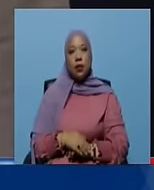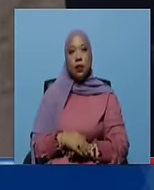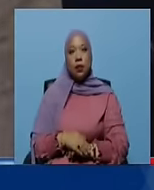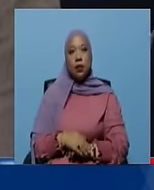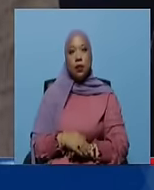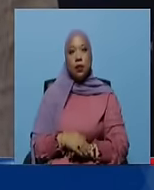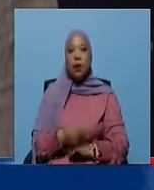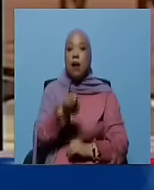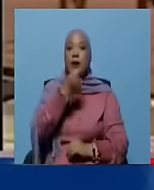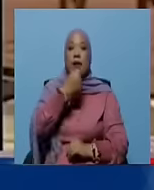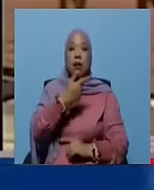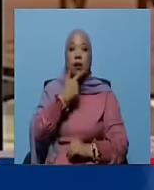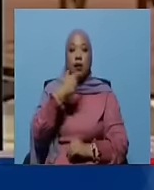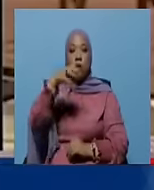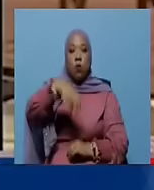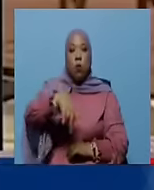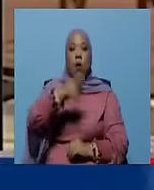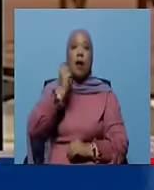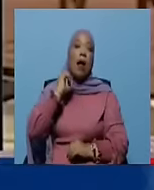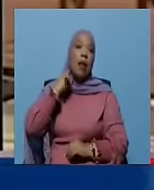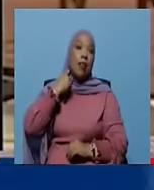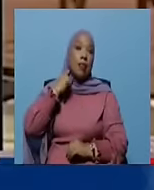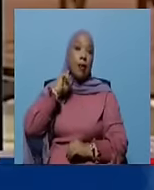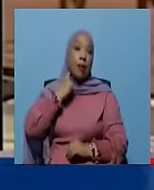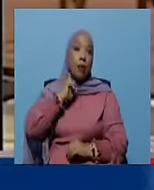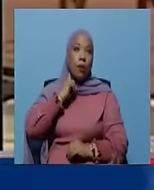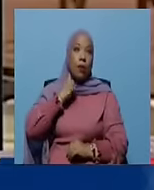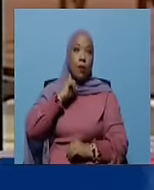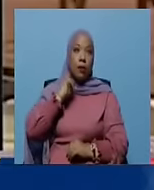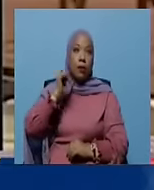Las maravillas de la región más antigua del planeta